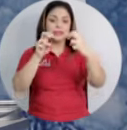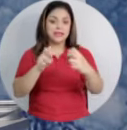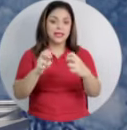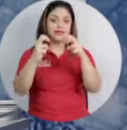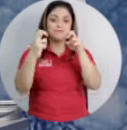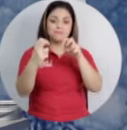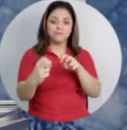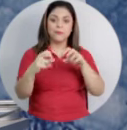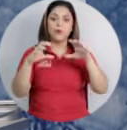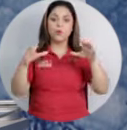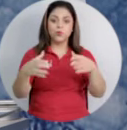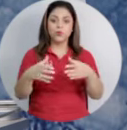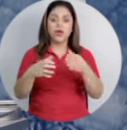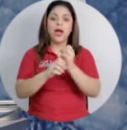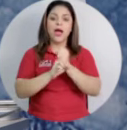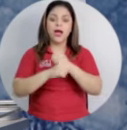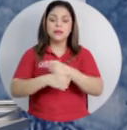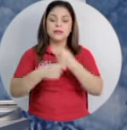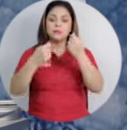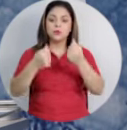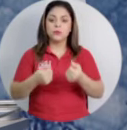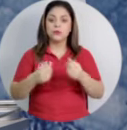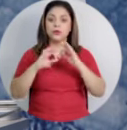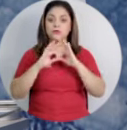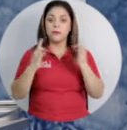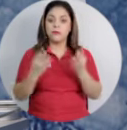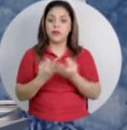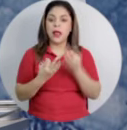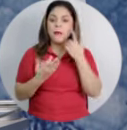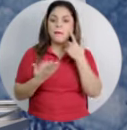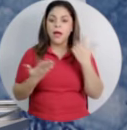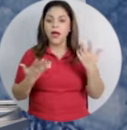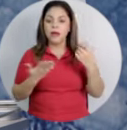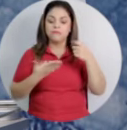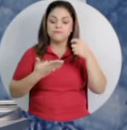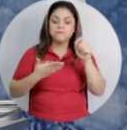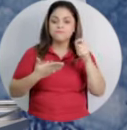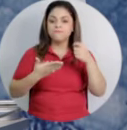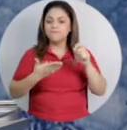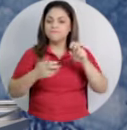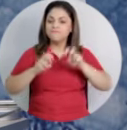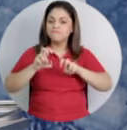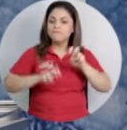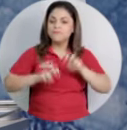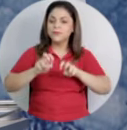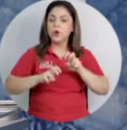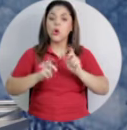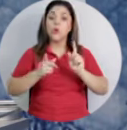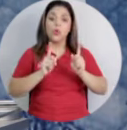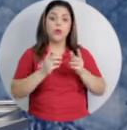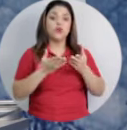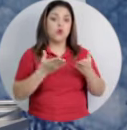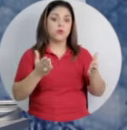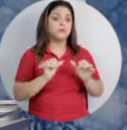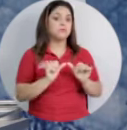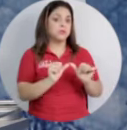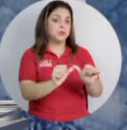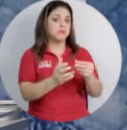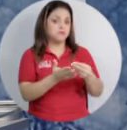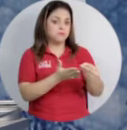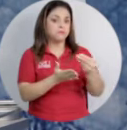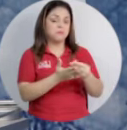juntos ¿verdad?, a elaborar ese presupuesto familiar para que evalúen qué productos y servicios y bienes pueden seguir